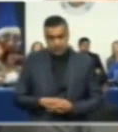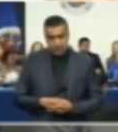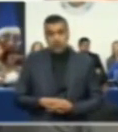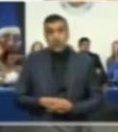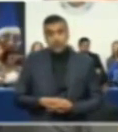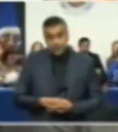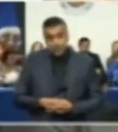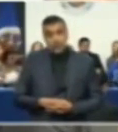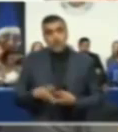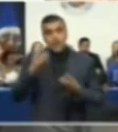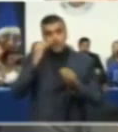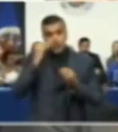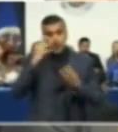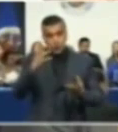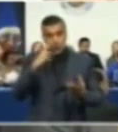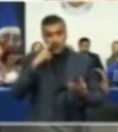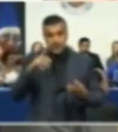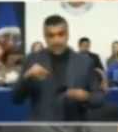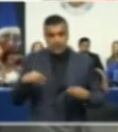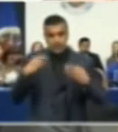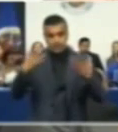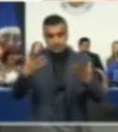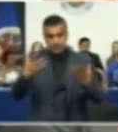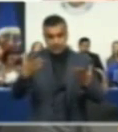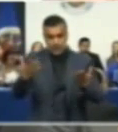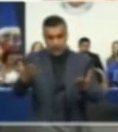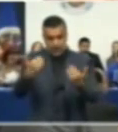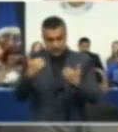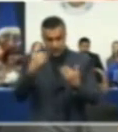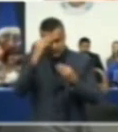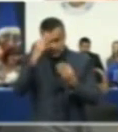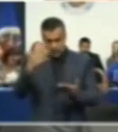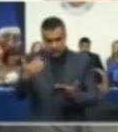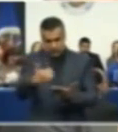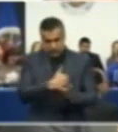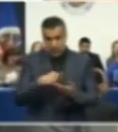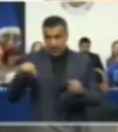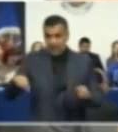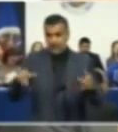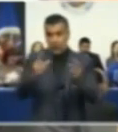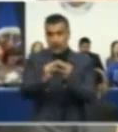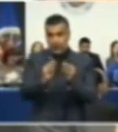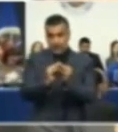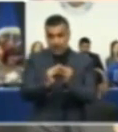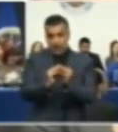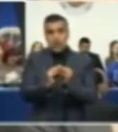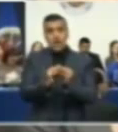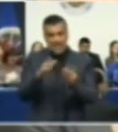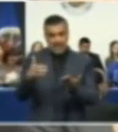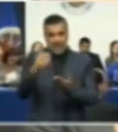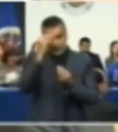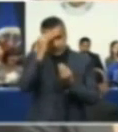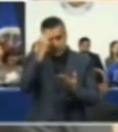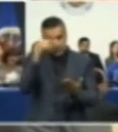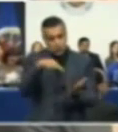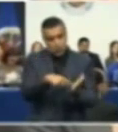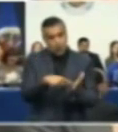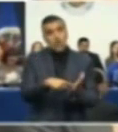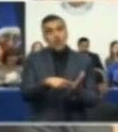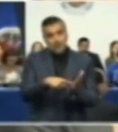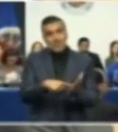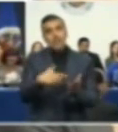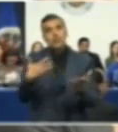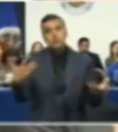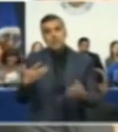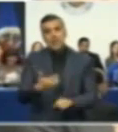la información que se han servido aportar para en esta audiencia sin duda nos va a ser de